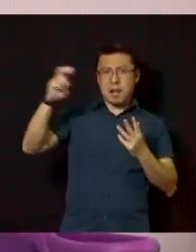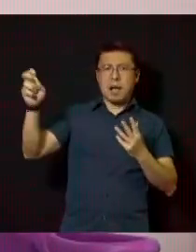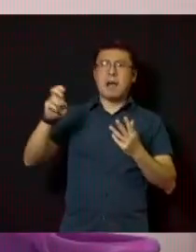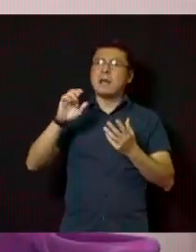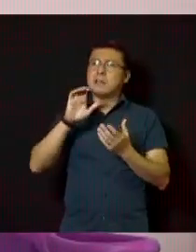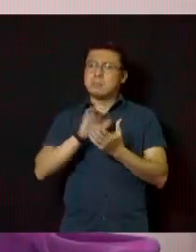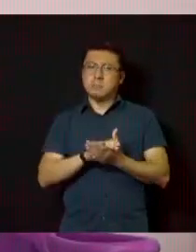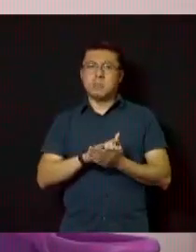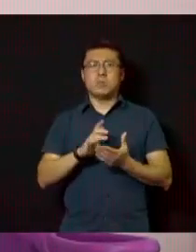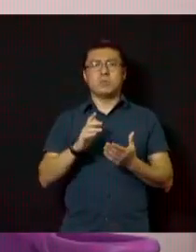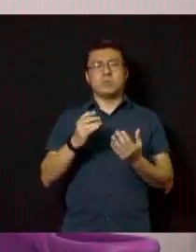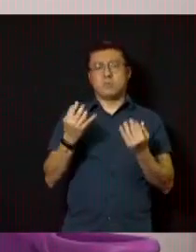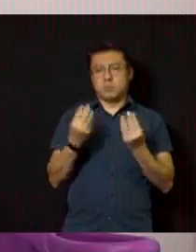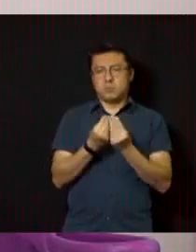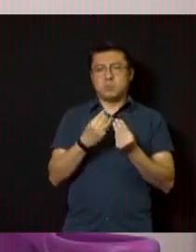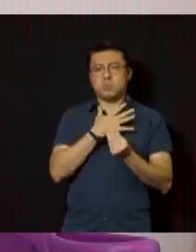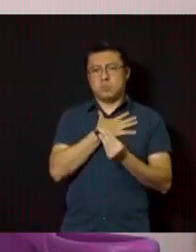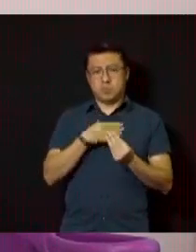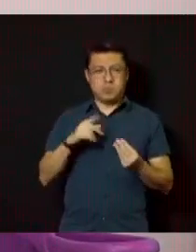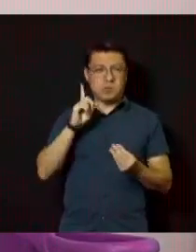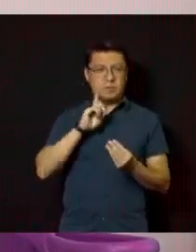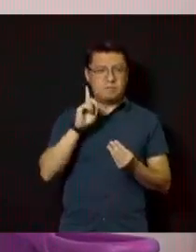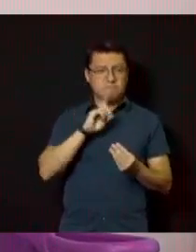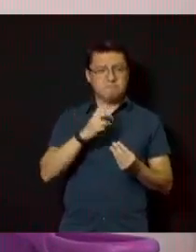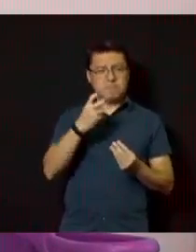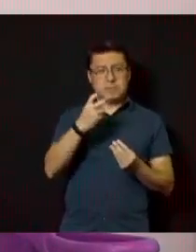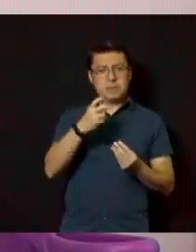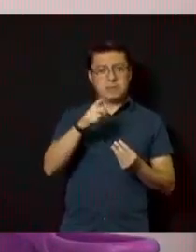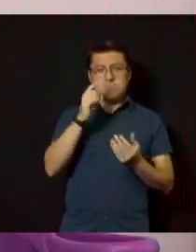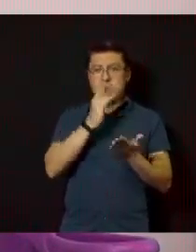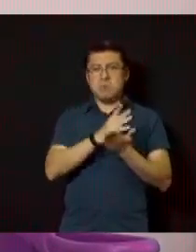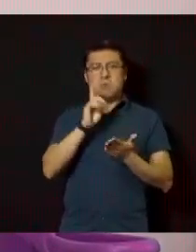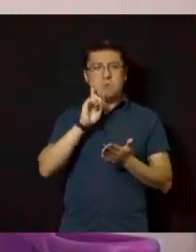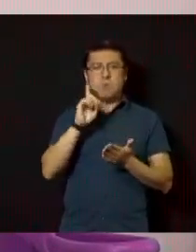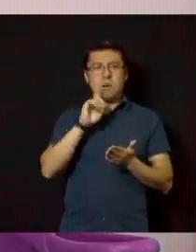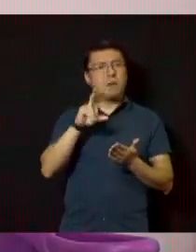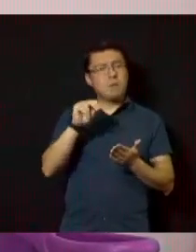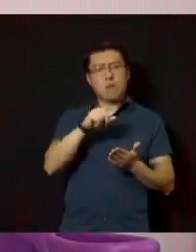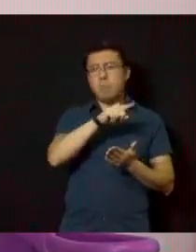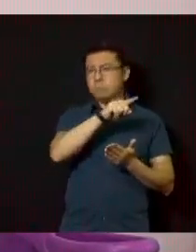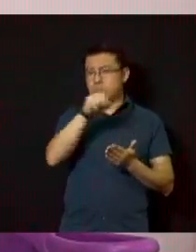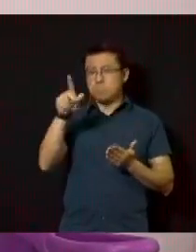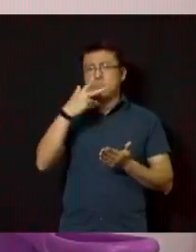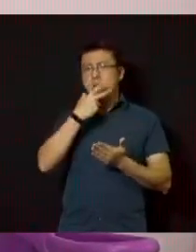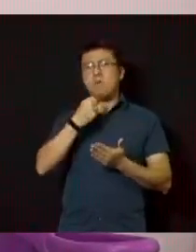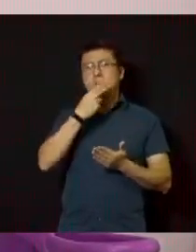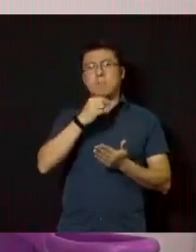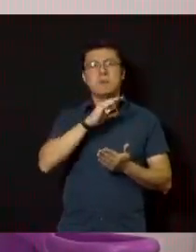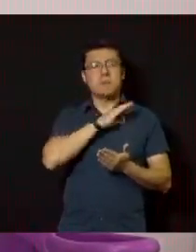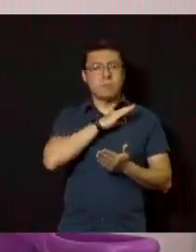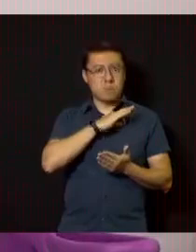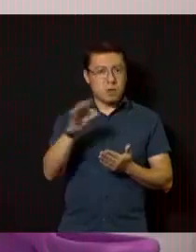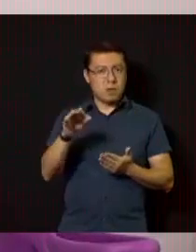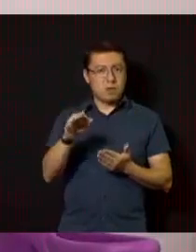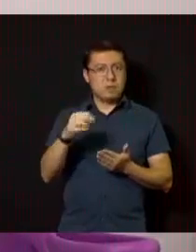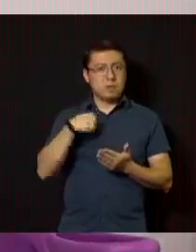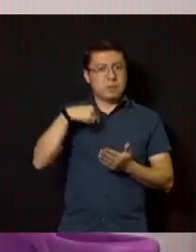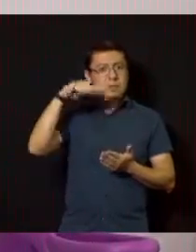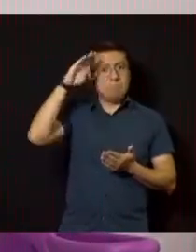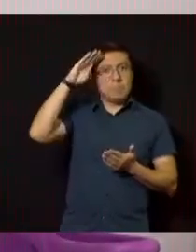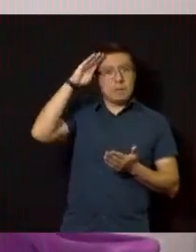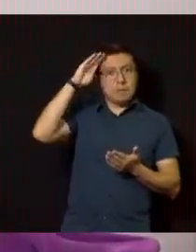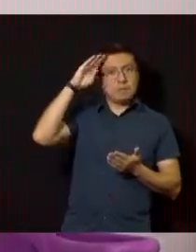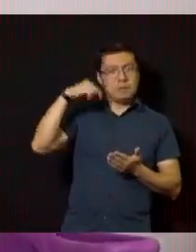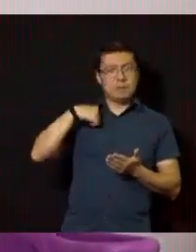también muchas personas lo tienen que conocer. No solamente mujeres, también hombres lo pueden desarrollar. De hecho, creería que los hombres son buenísimos